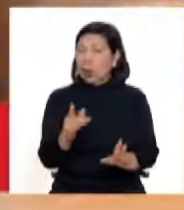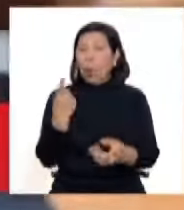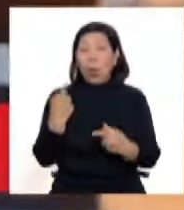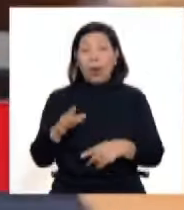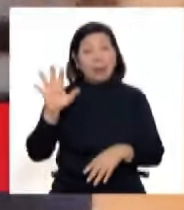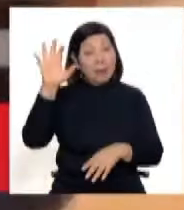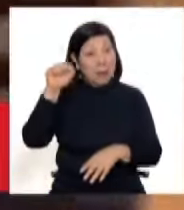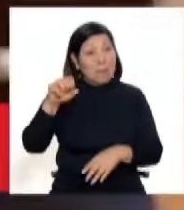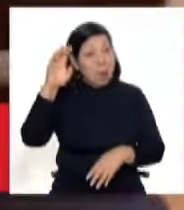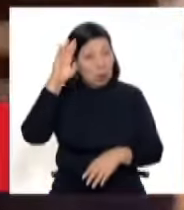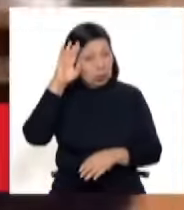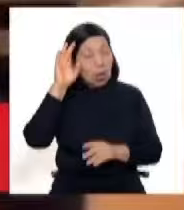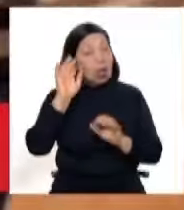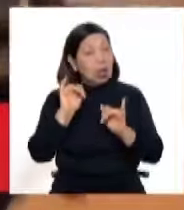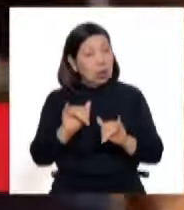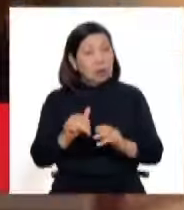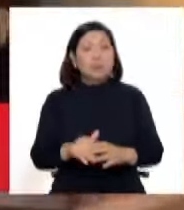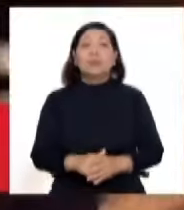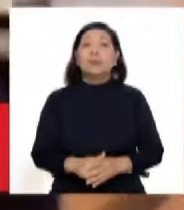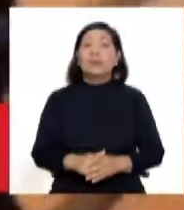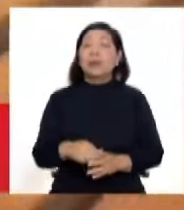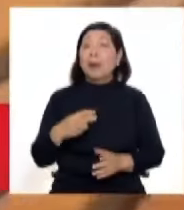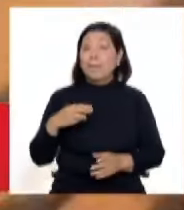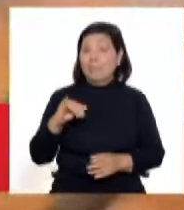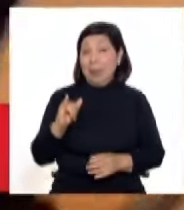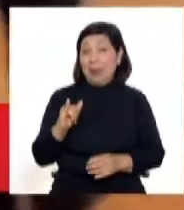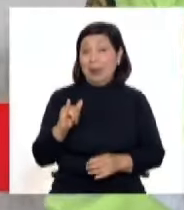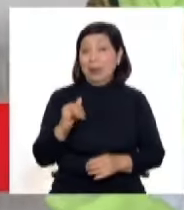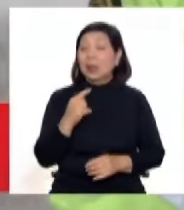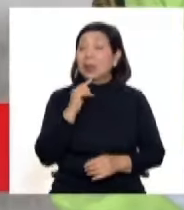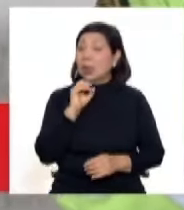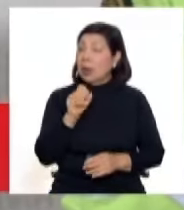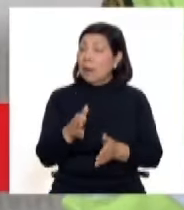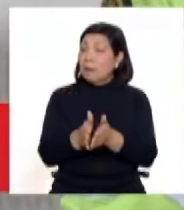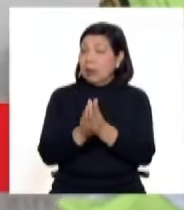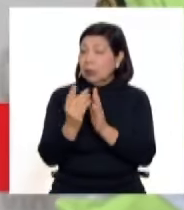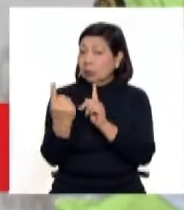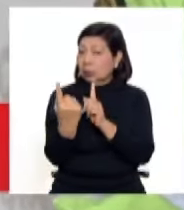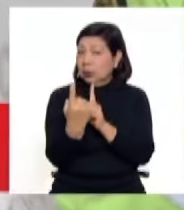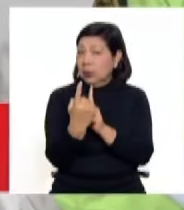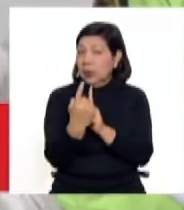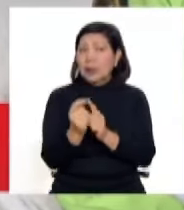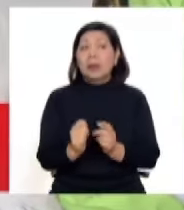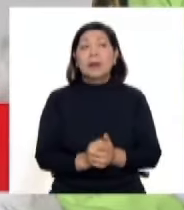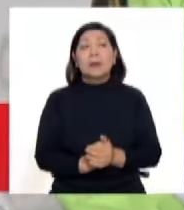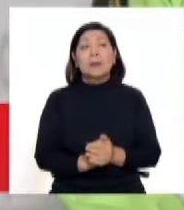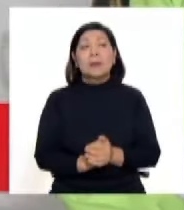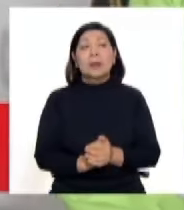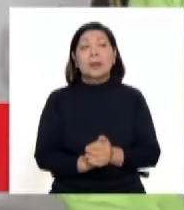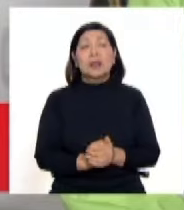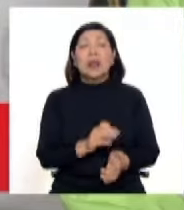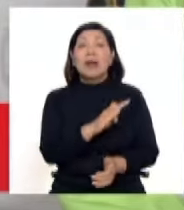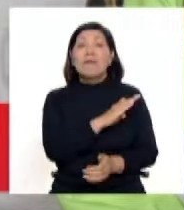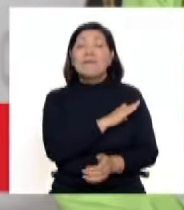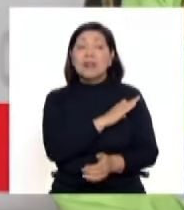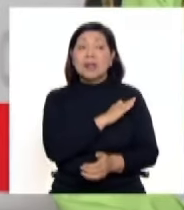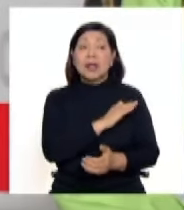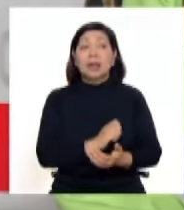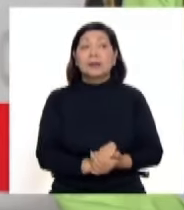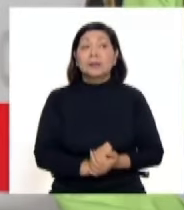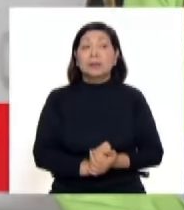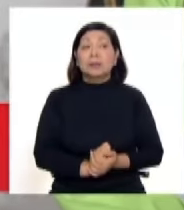ser capturados por la policía el miércoles pasado públicamente Le pedí la cita al Señor al Señor fiscal de la